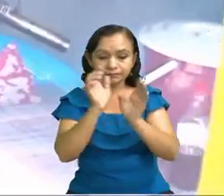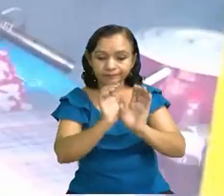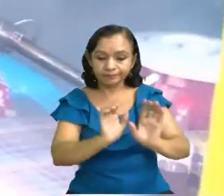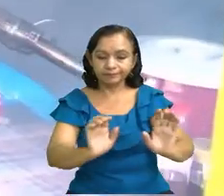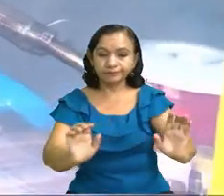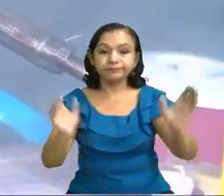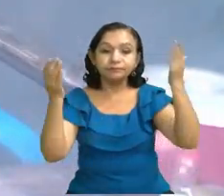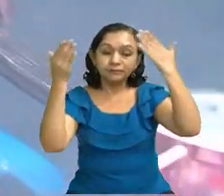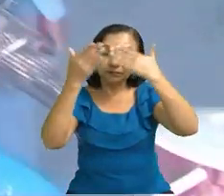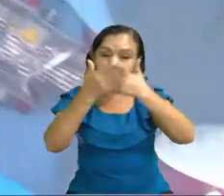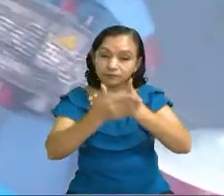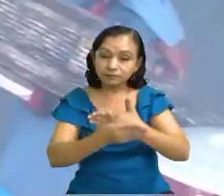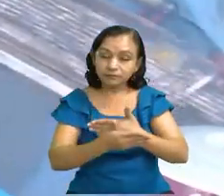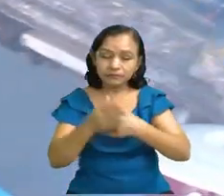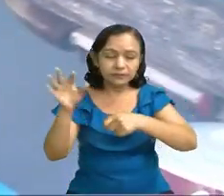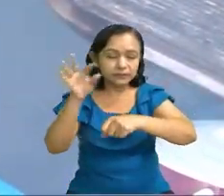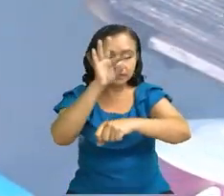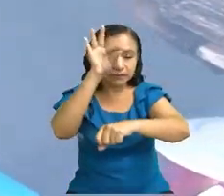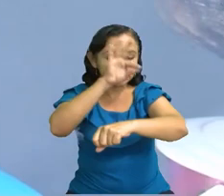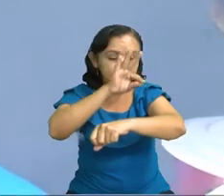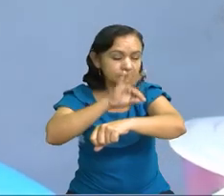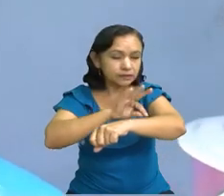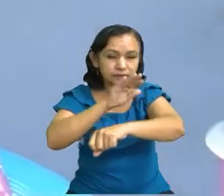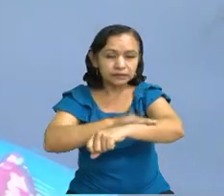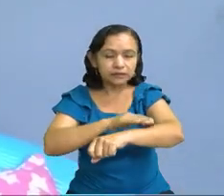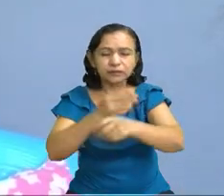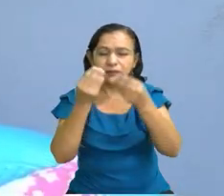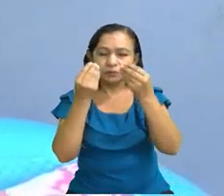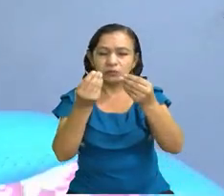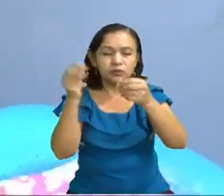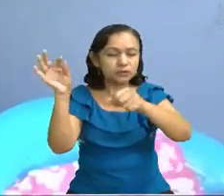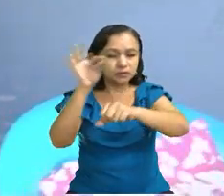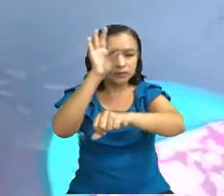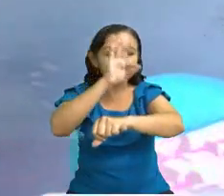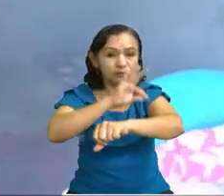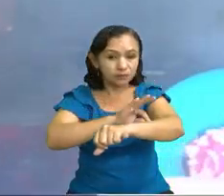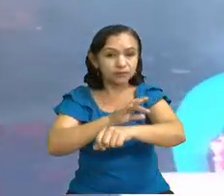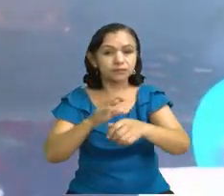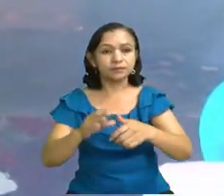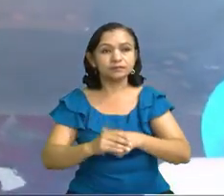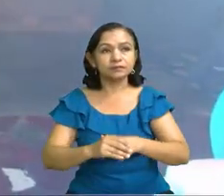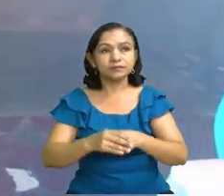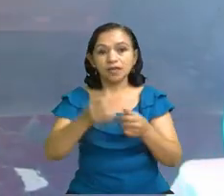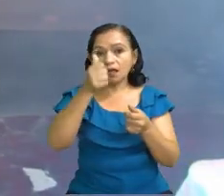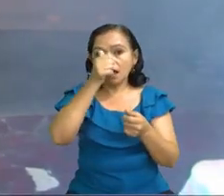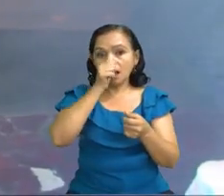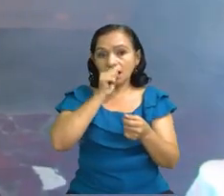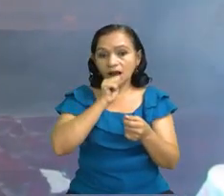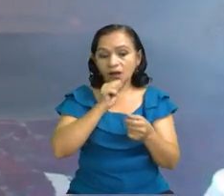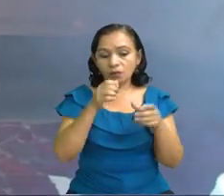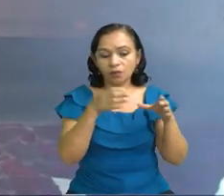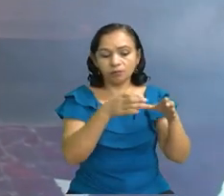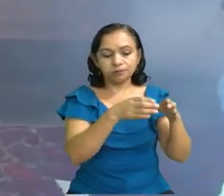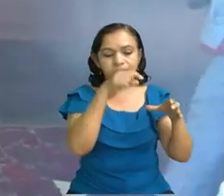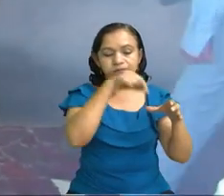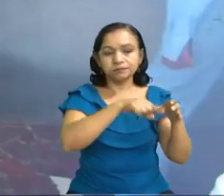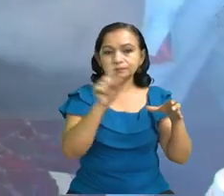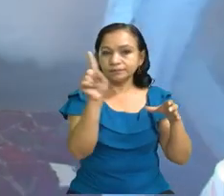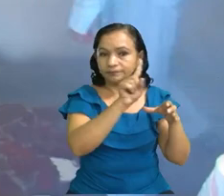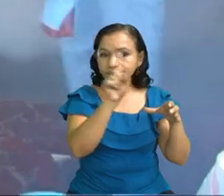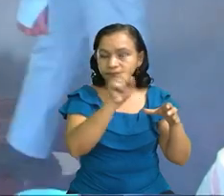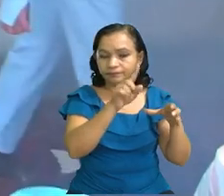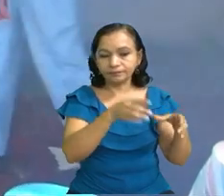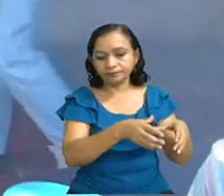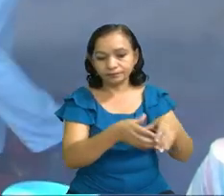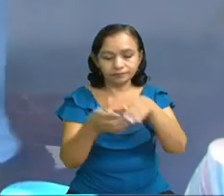la noche. Los zancudos se alborotan mucho. No tener agua estancada